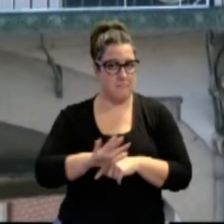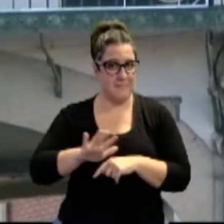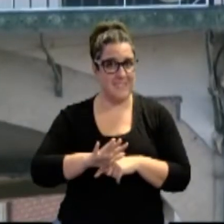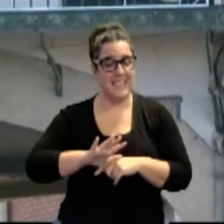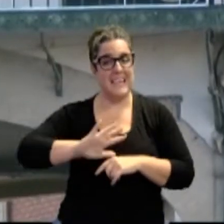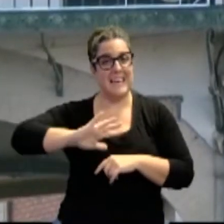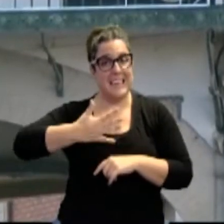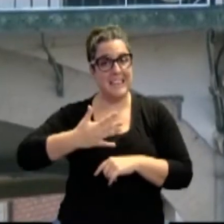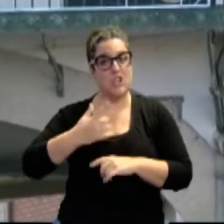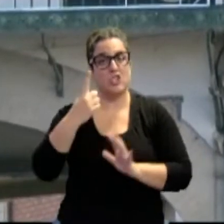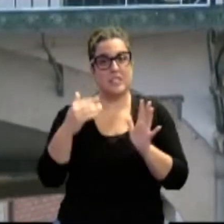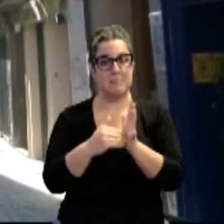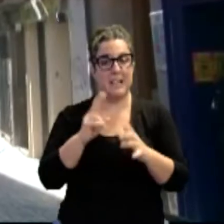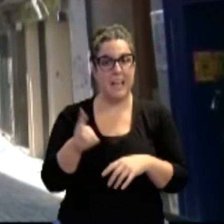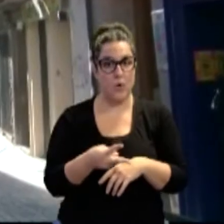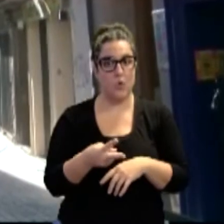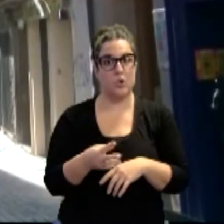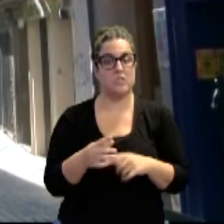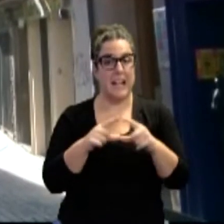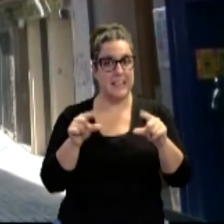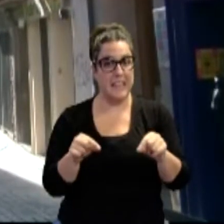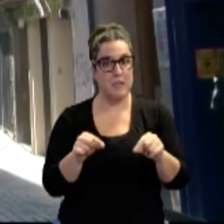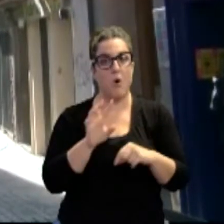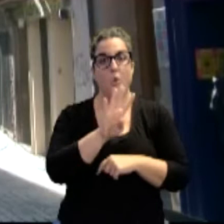premio, 6.000 euros el décimo, con el número